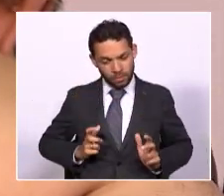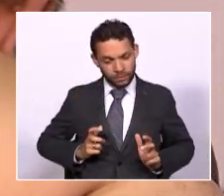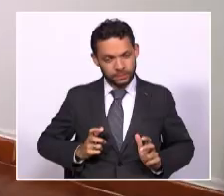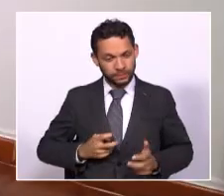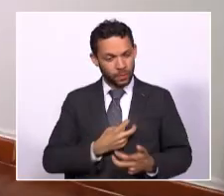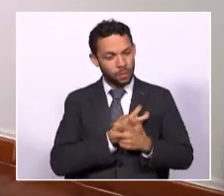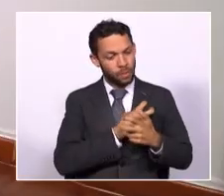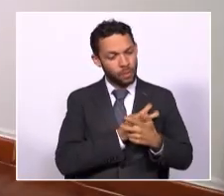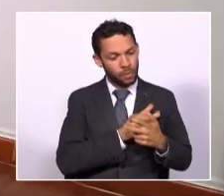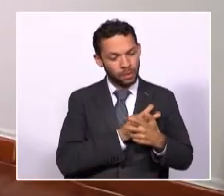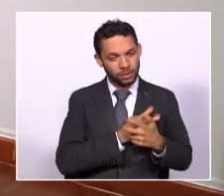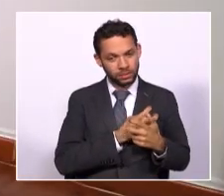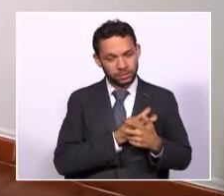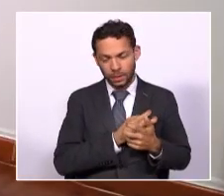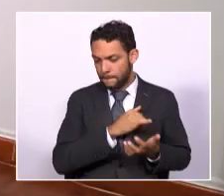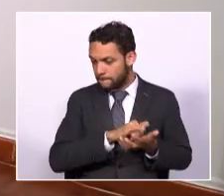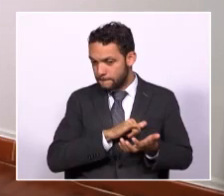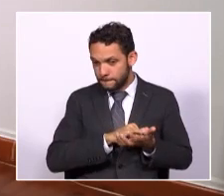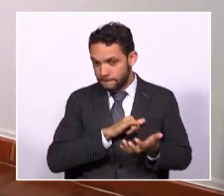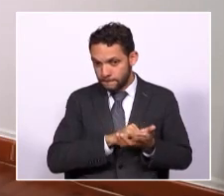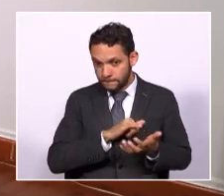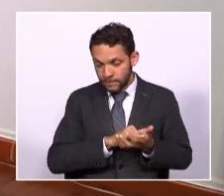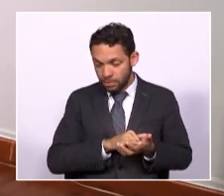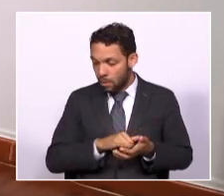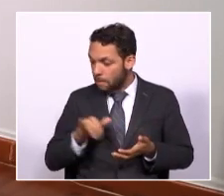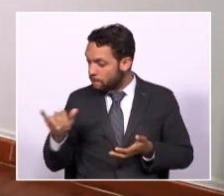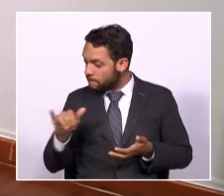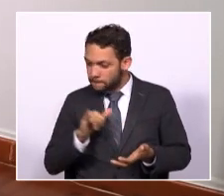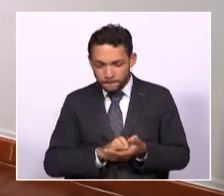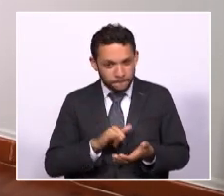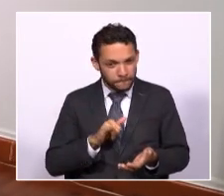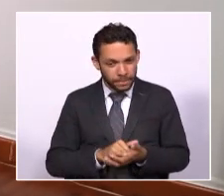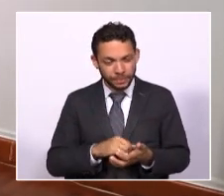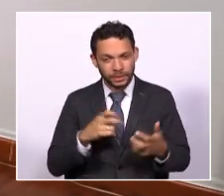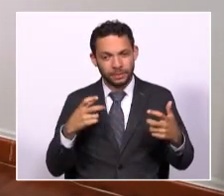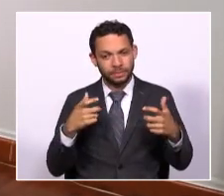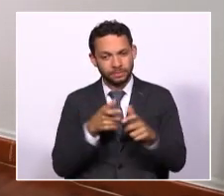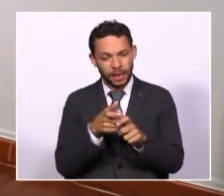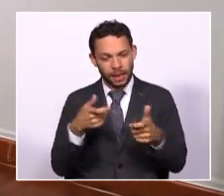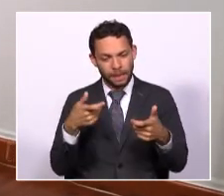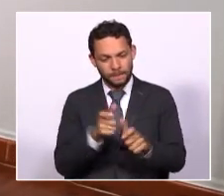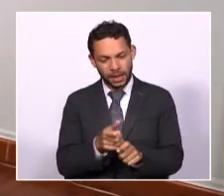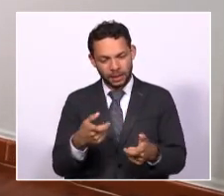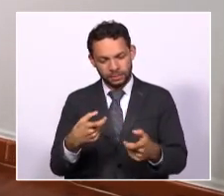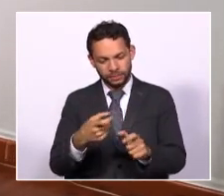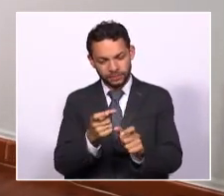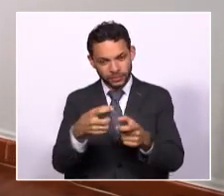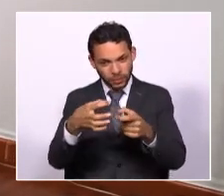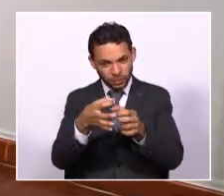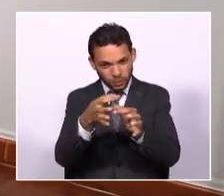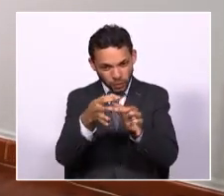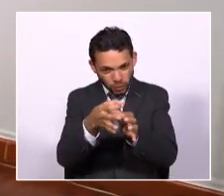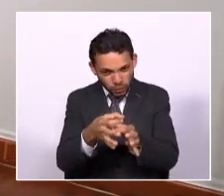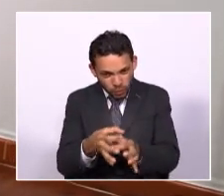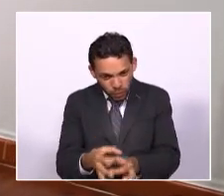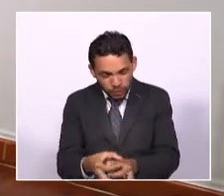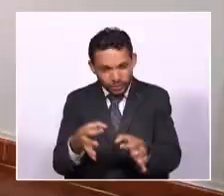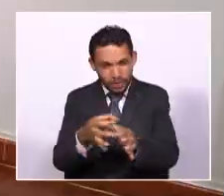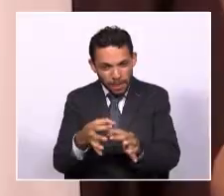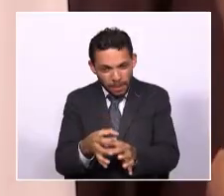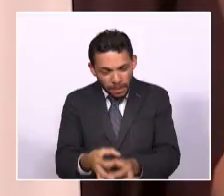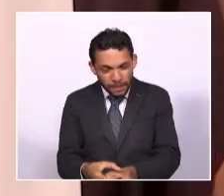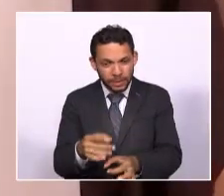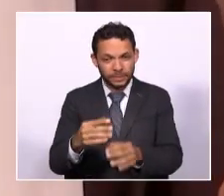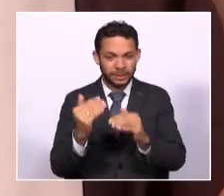encajan justo en estas fosas de las espinas vertebrales, ¿sí? Y tenemos tres espinas